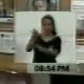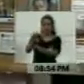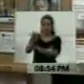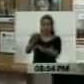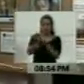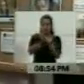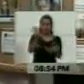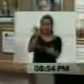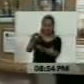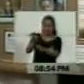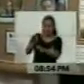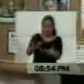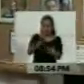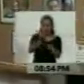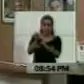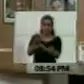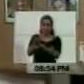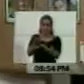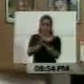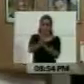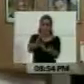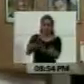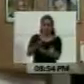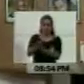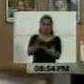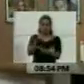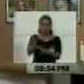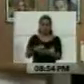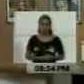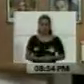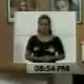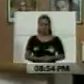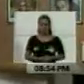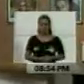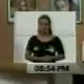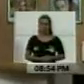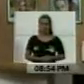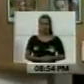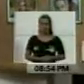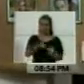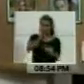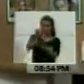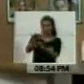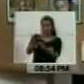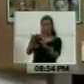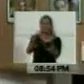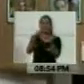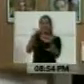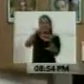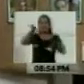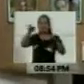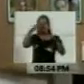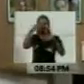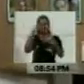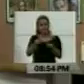no sé si eso es una marca, Ziploc. La bolsita esa que tienen. O ¿cómo se llama? Tanto